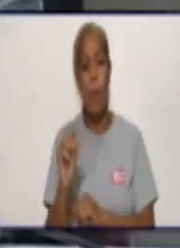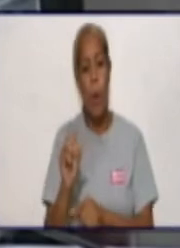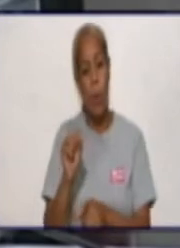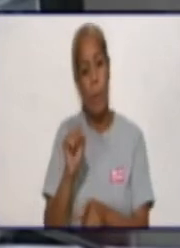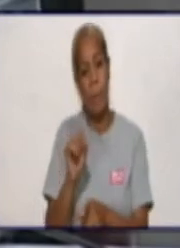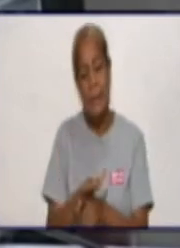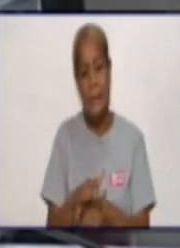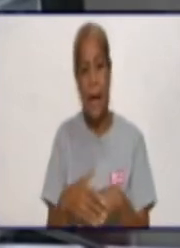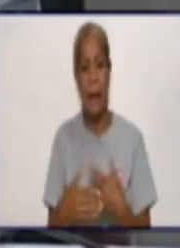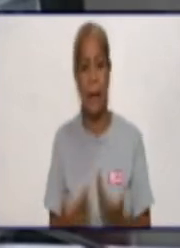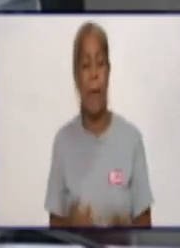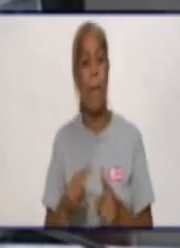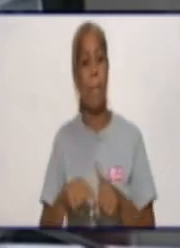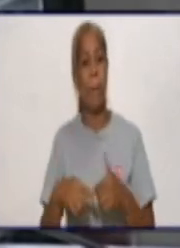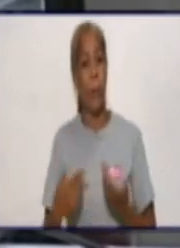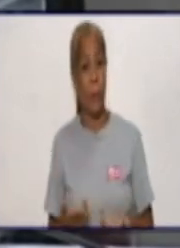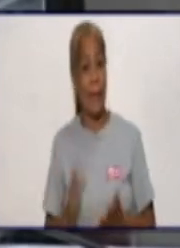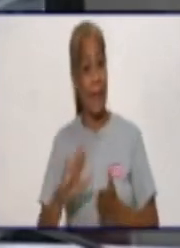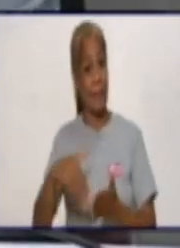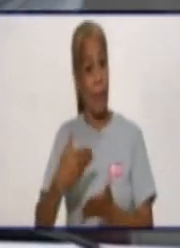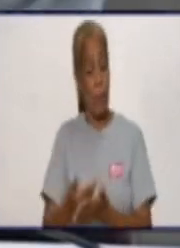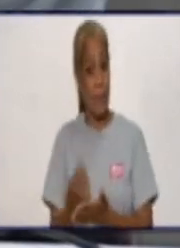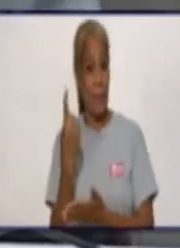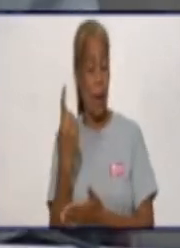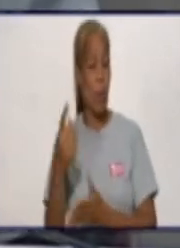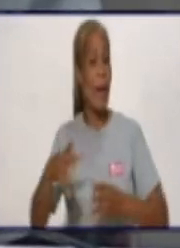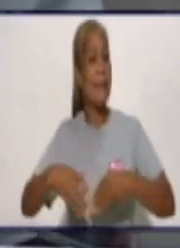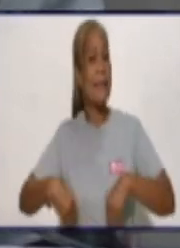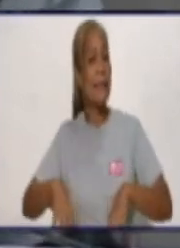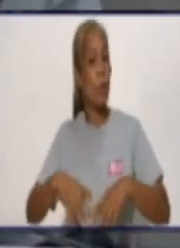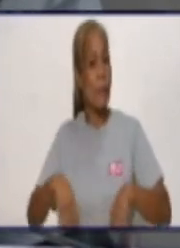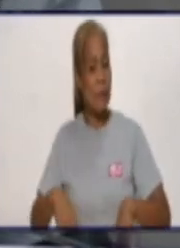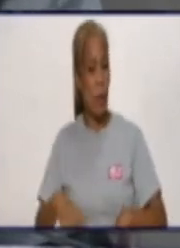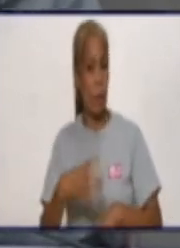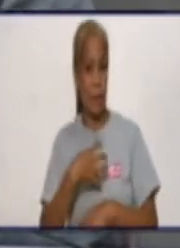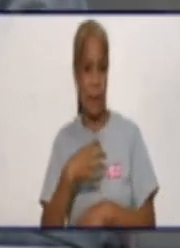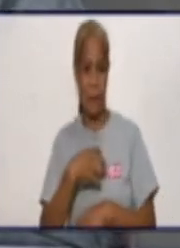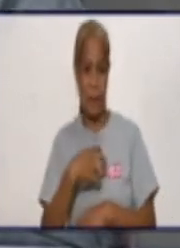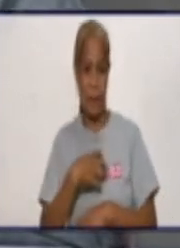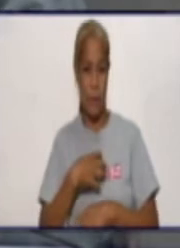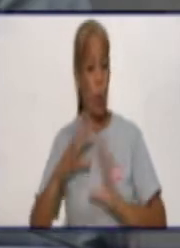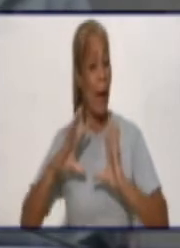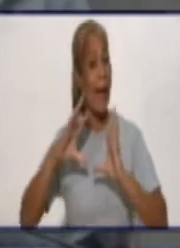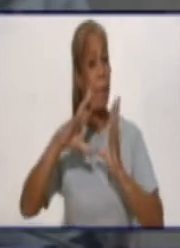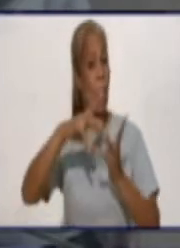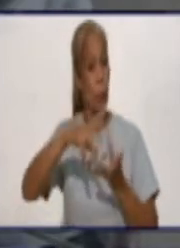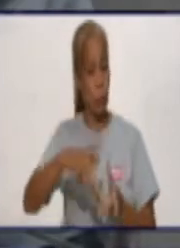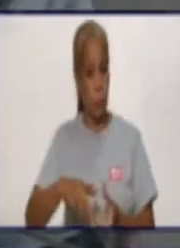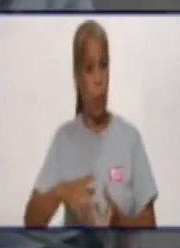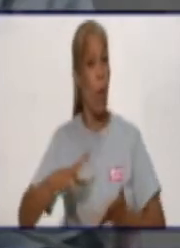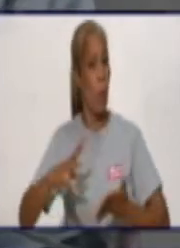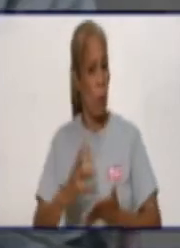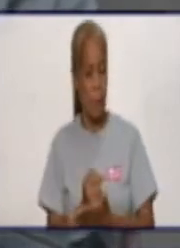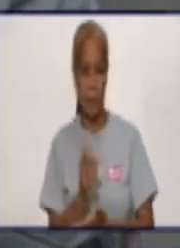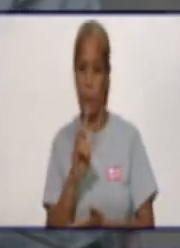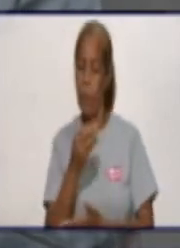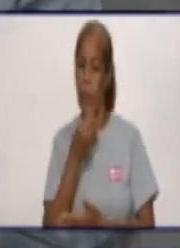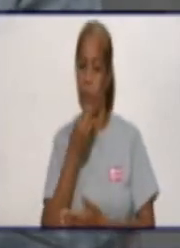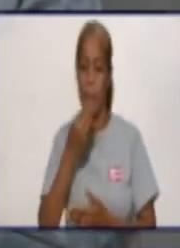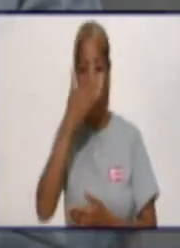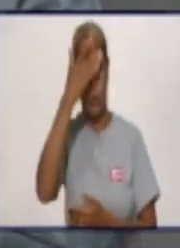es porque después de una situación por la que ha atravesado el mundo no nos podemos descuidar